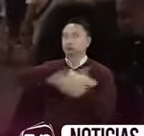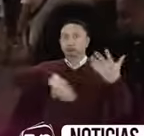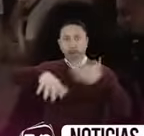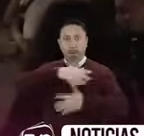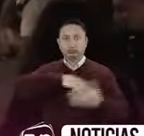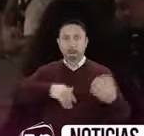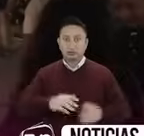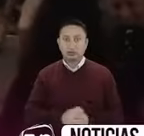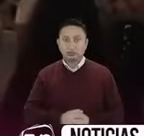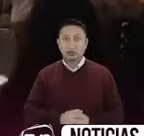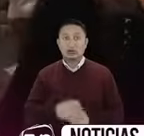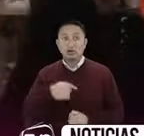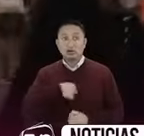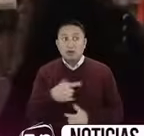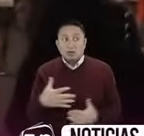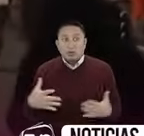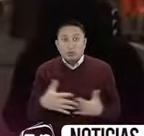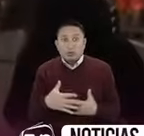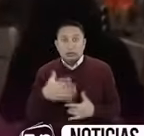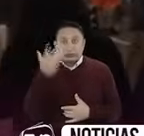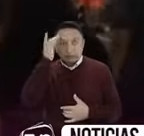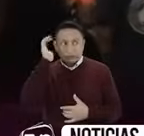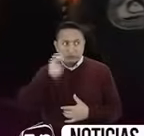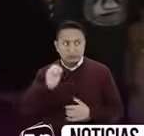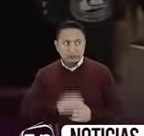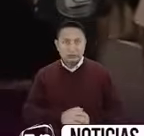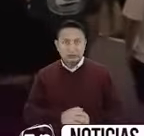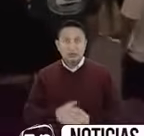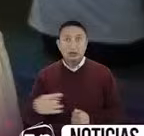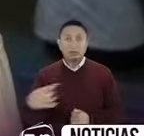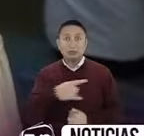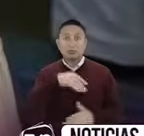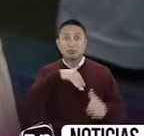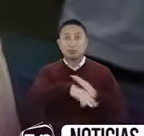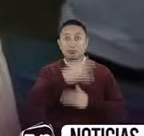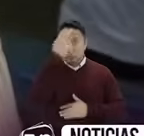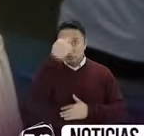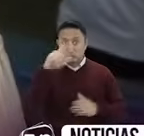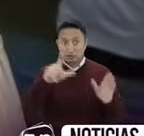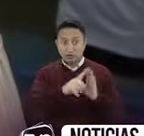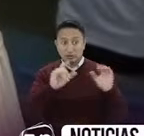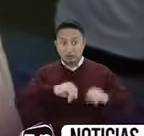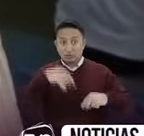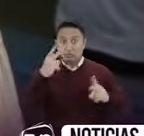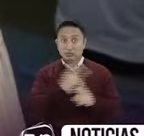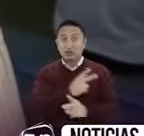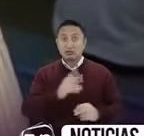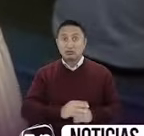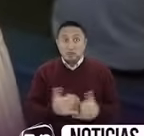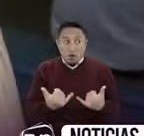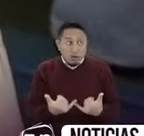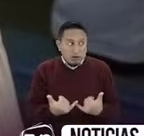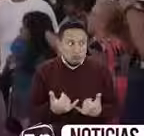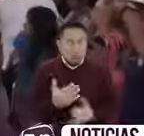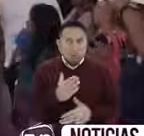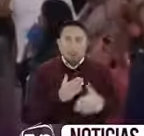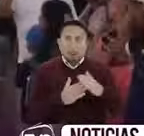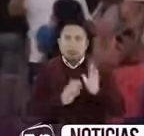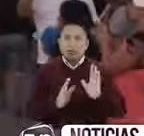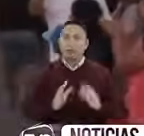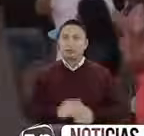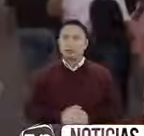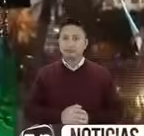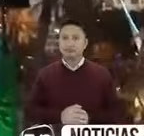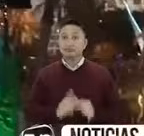con miedo, con temor, y vámonos más al hotel otra vez porque era un peligro, pero ahora vemos esa paz. Las comparsas, los